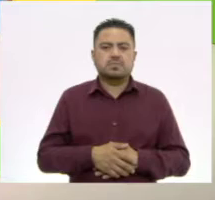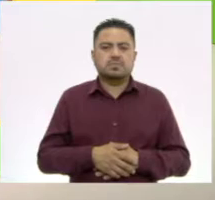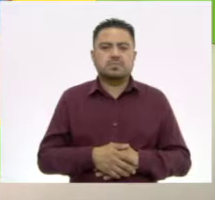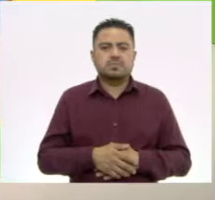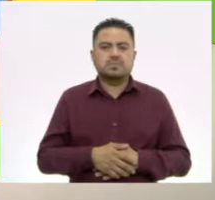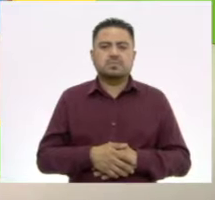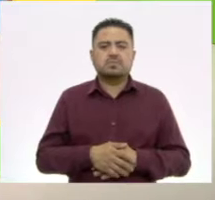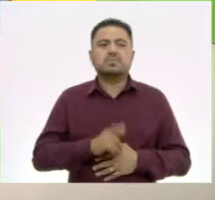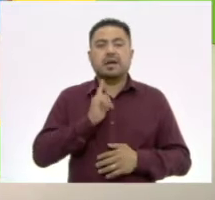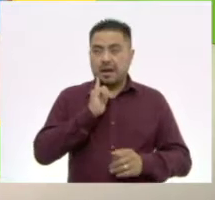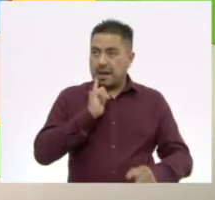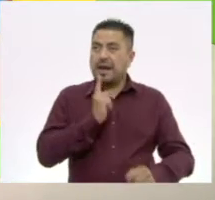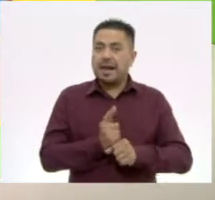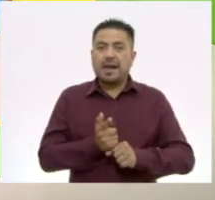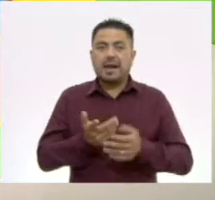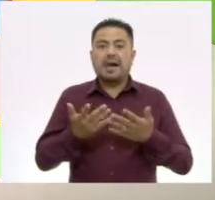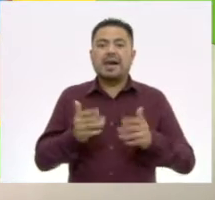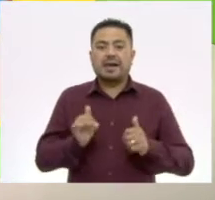adivinaron